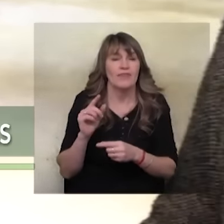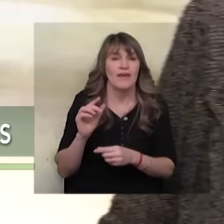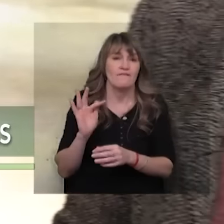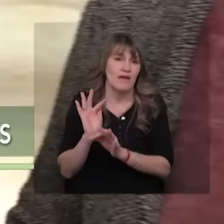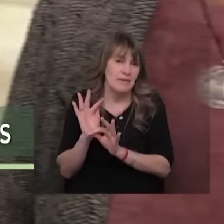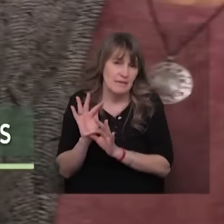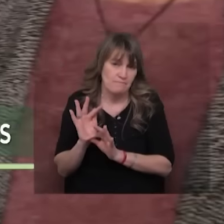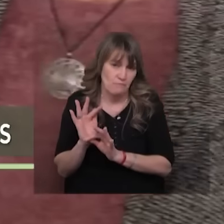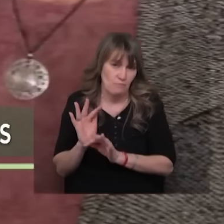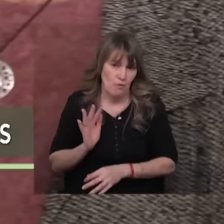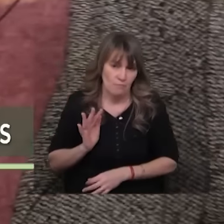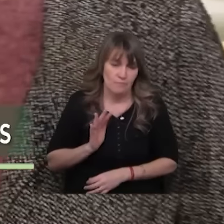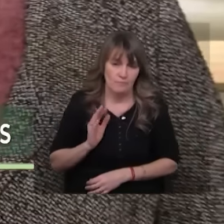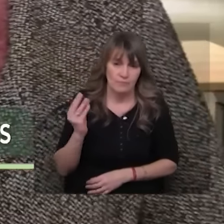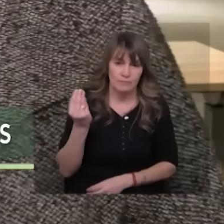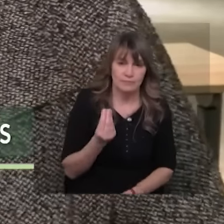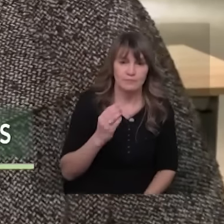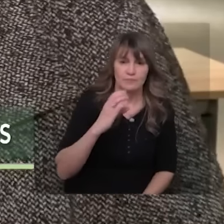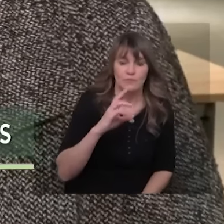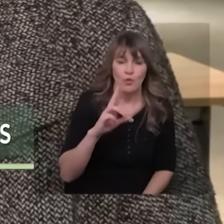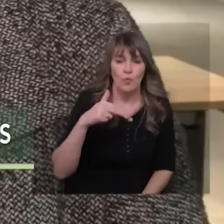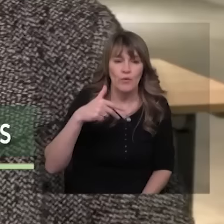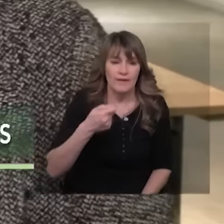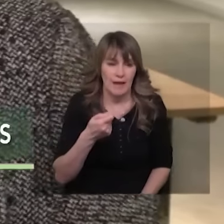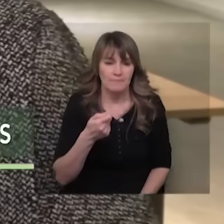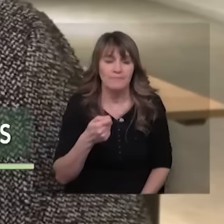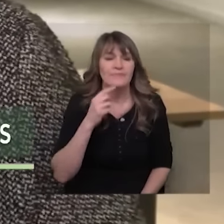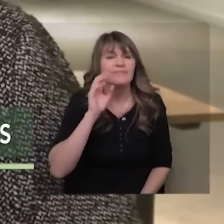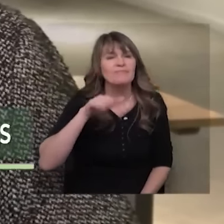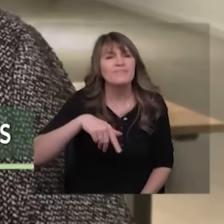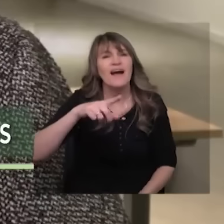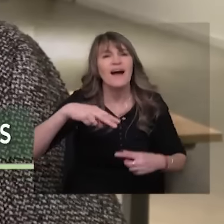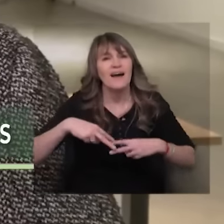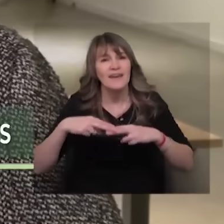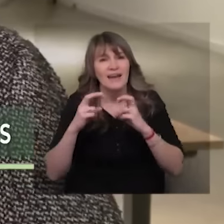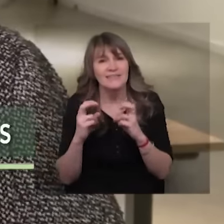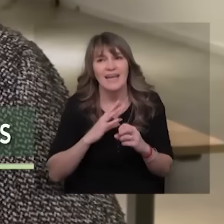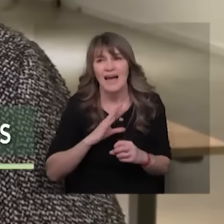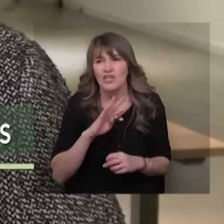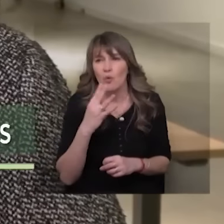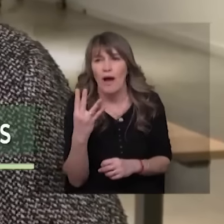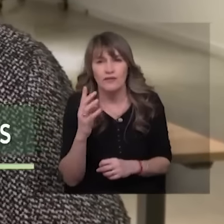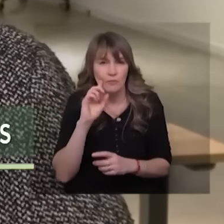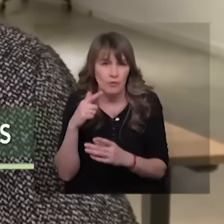cuño Buenas tardes se analizando se analizando este momento las cuatro propuestas de modificación de la ley